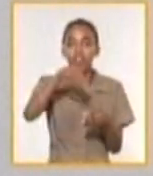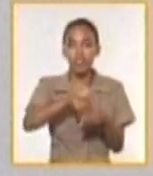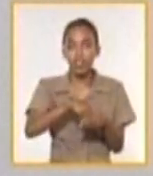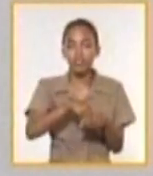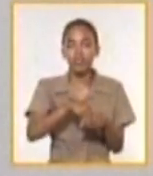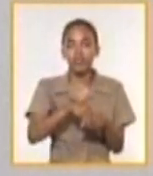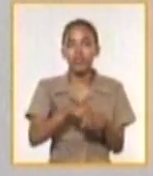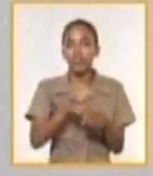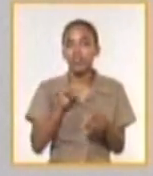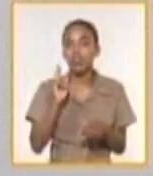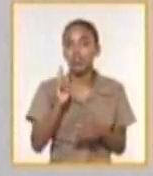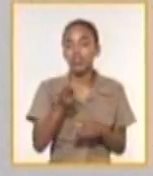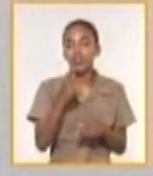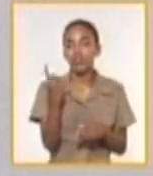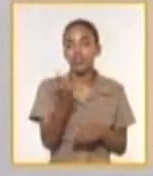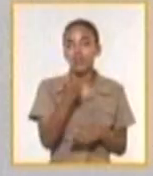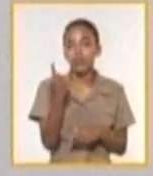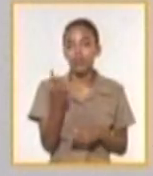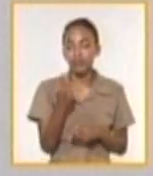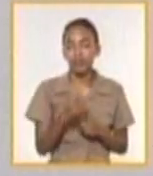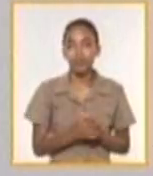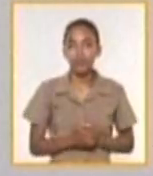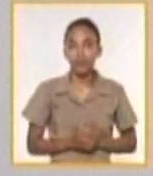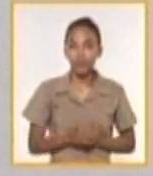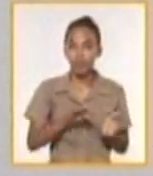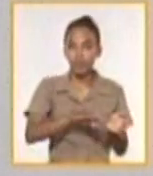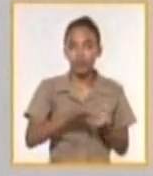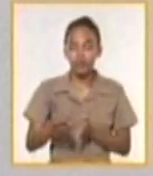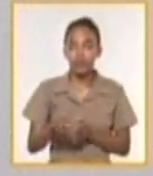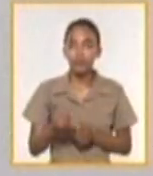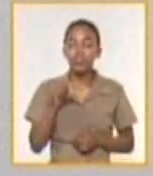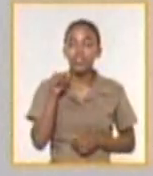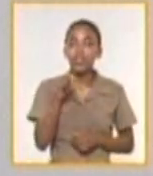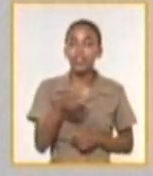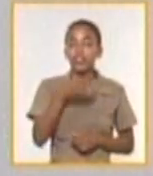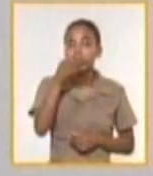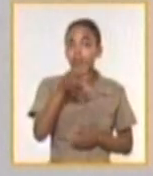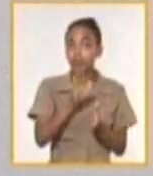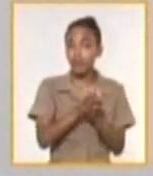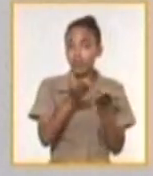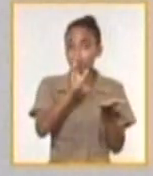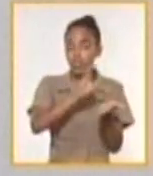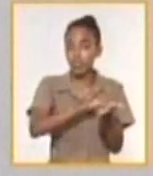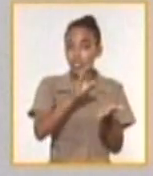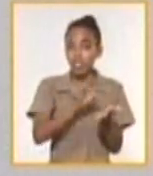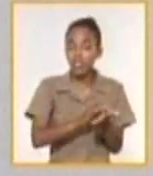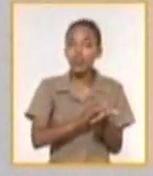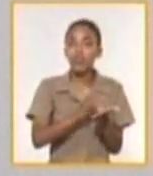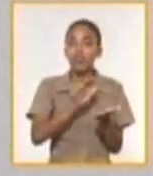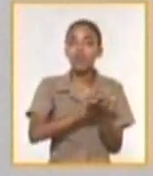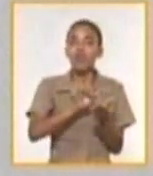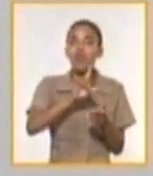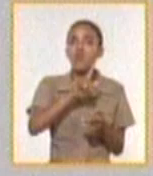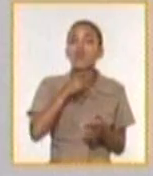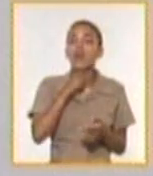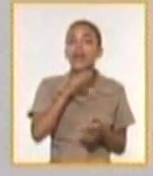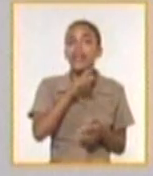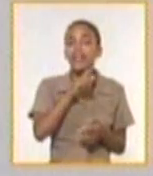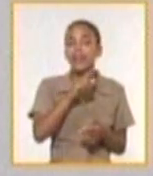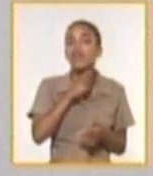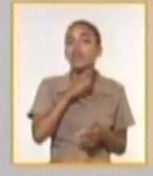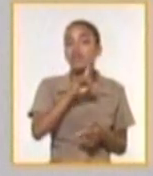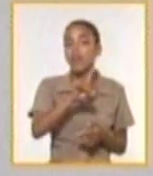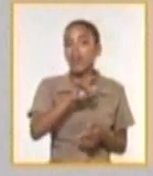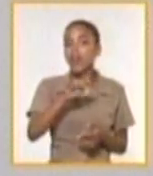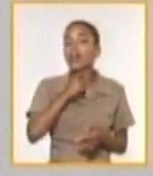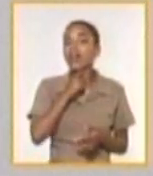dirección nacional desde el inicio, ¿no? Ahora, él hablaba de allí en ese libro de El Muelle y la Luz, donde se juntaron todos los